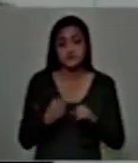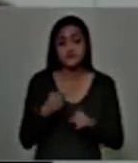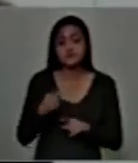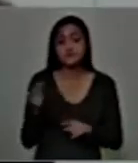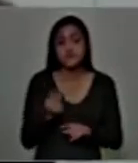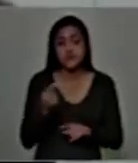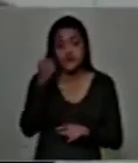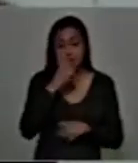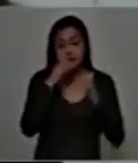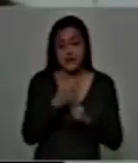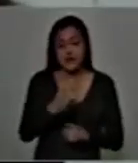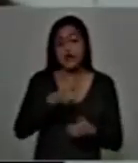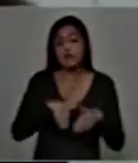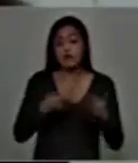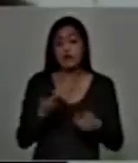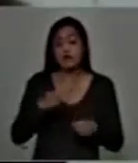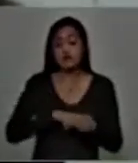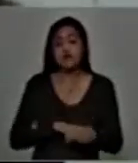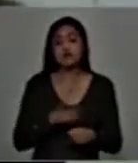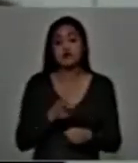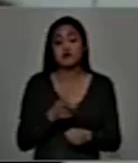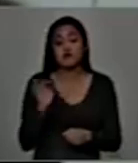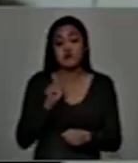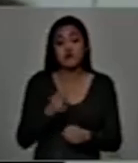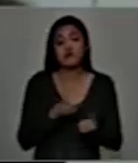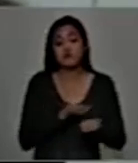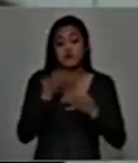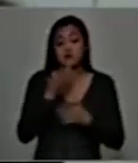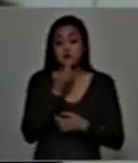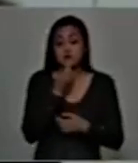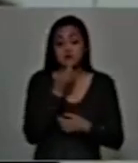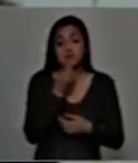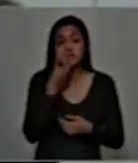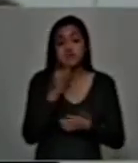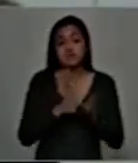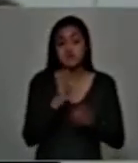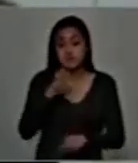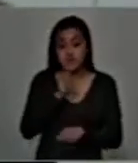con la madre, que ya salió del hospital, estaba hospitalizada,